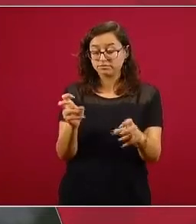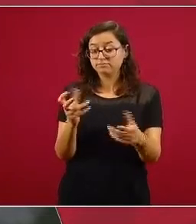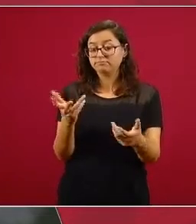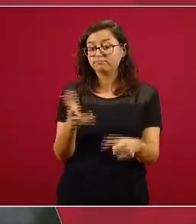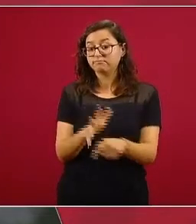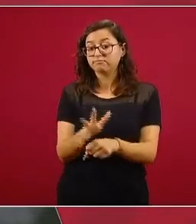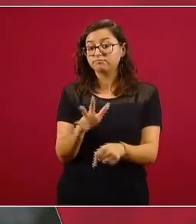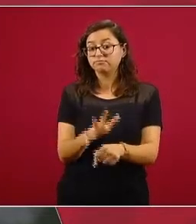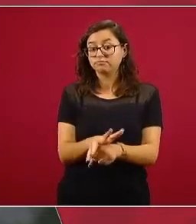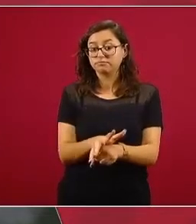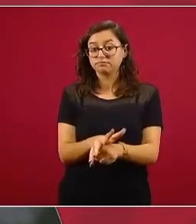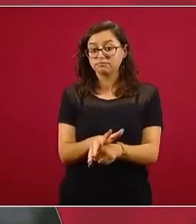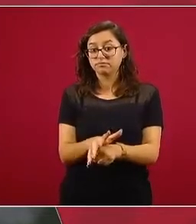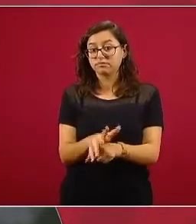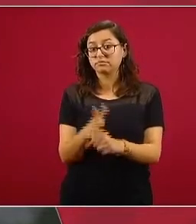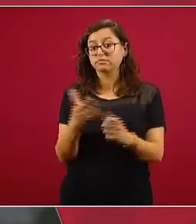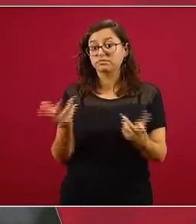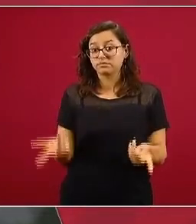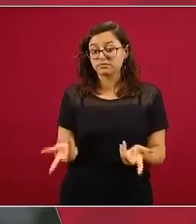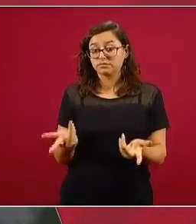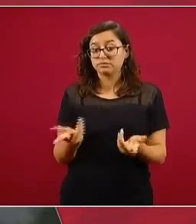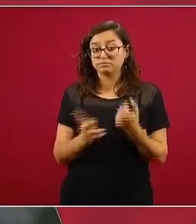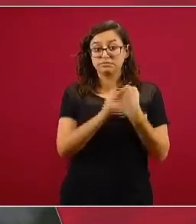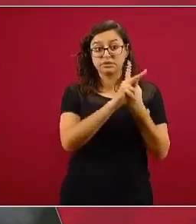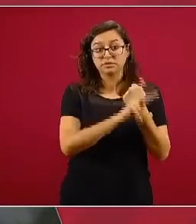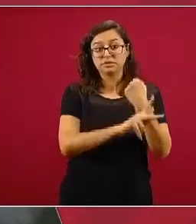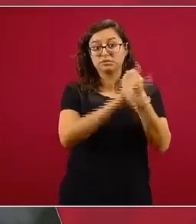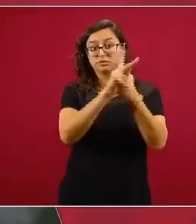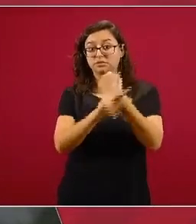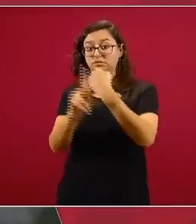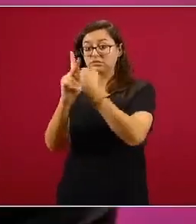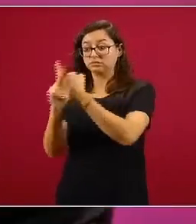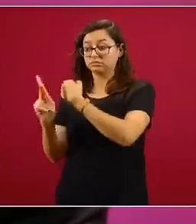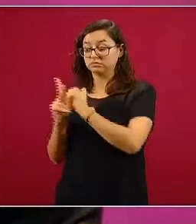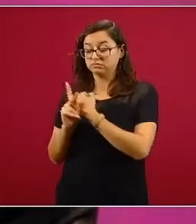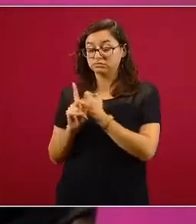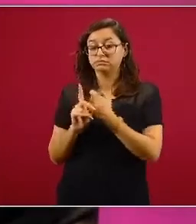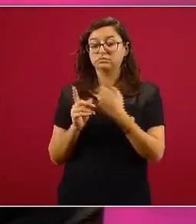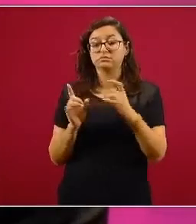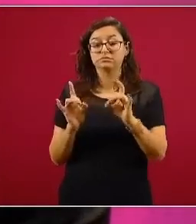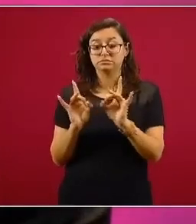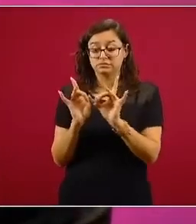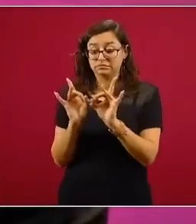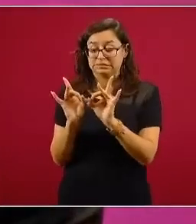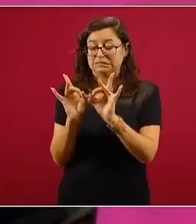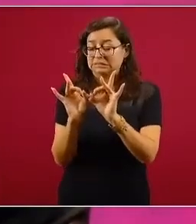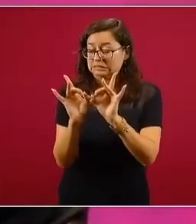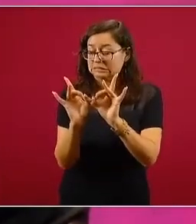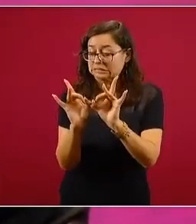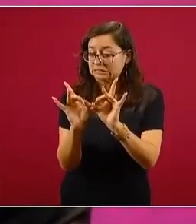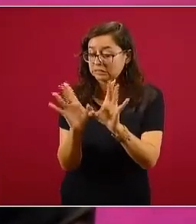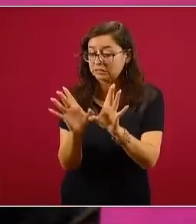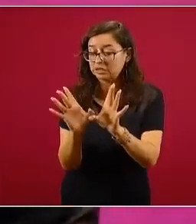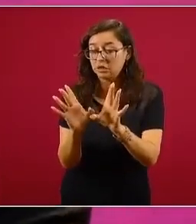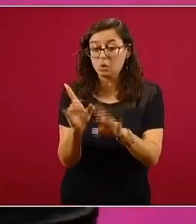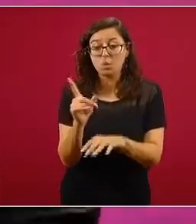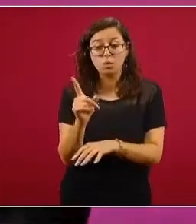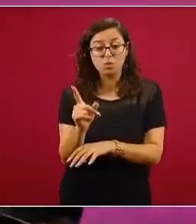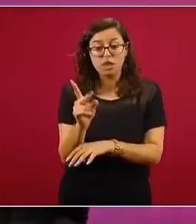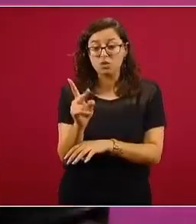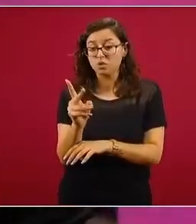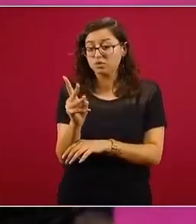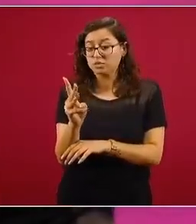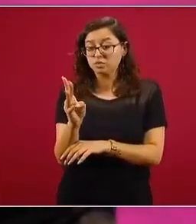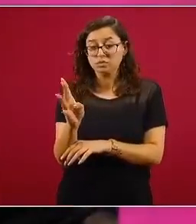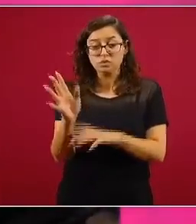la responsabilidad legal que en los países podría implicar si la vacuna, 1, 2, 3, cualquier